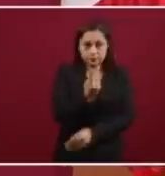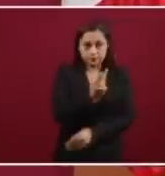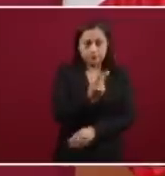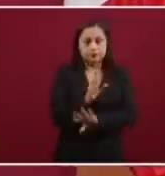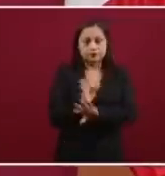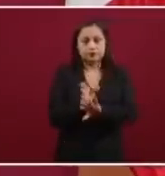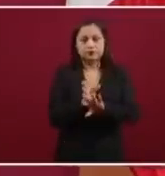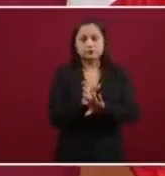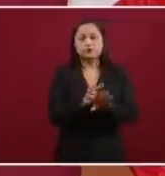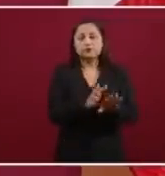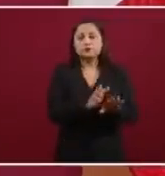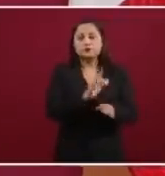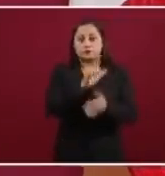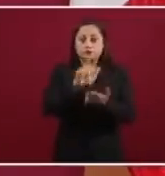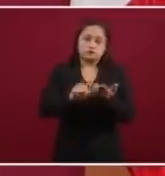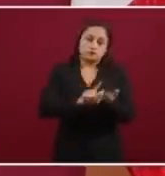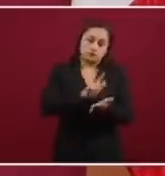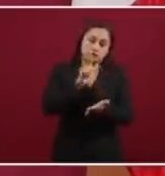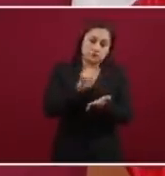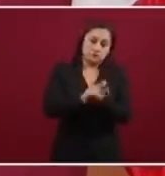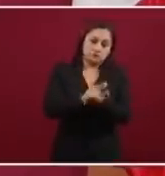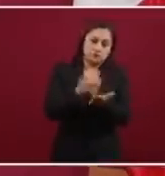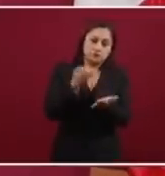pues es la ley